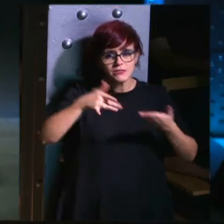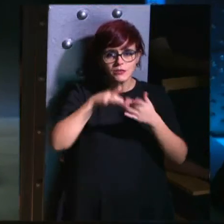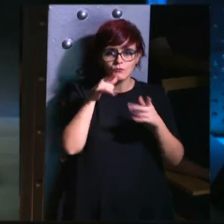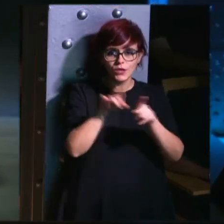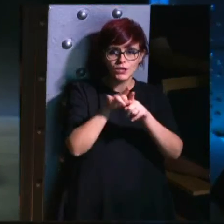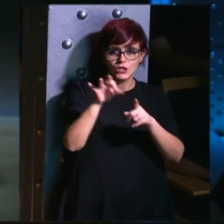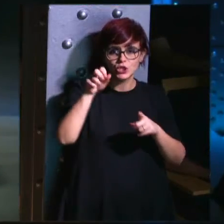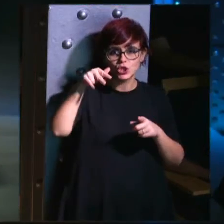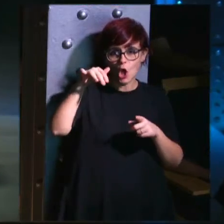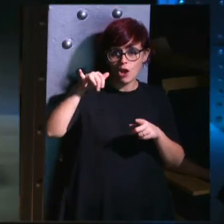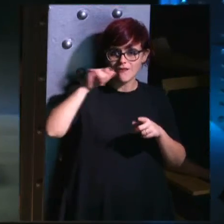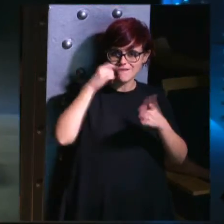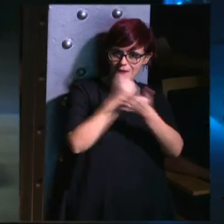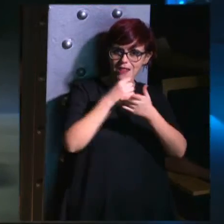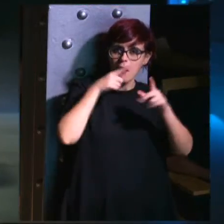muy bonitas.